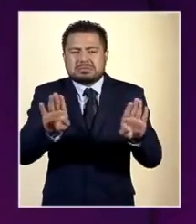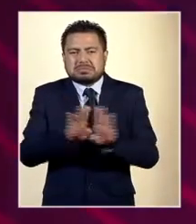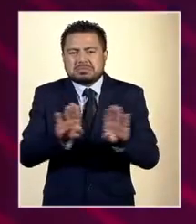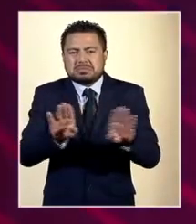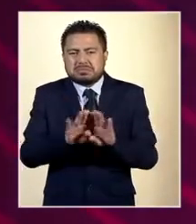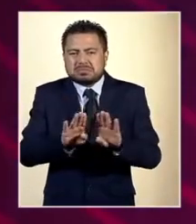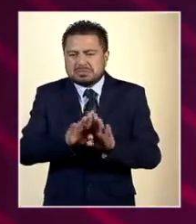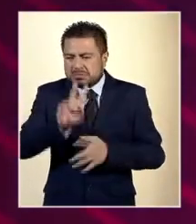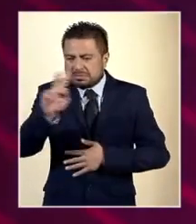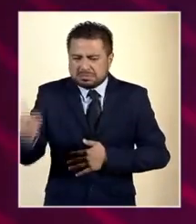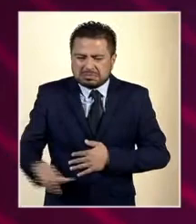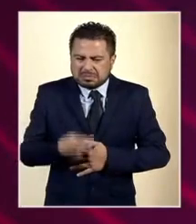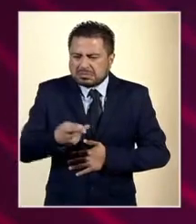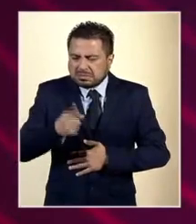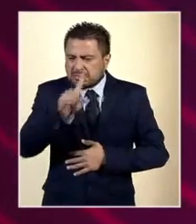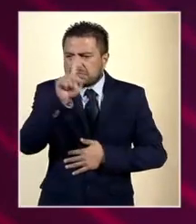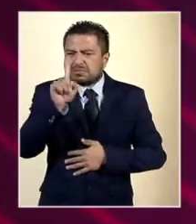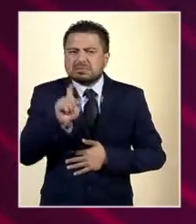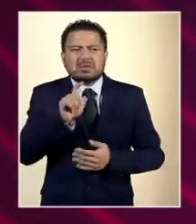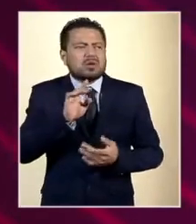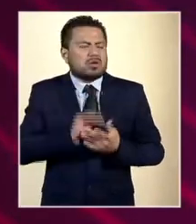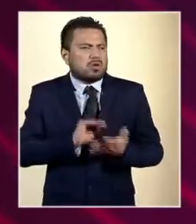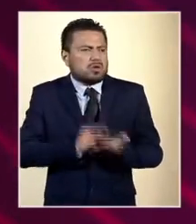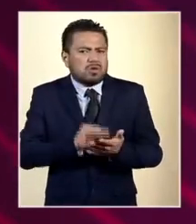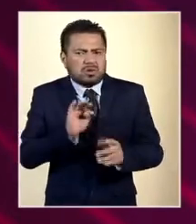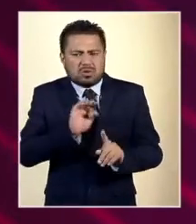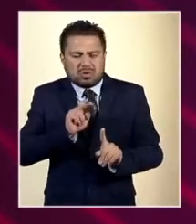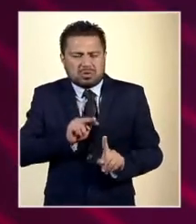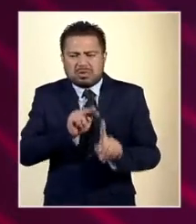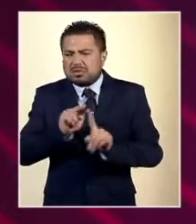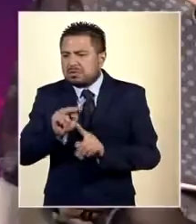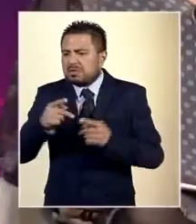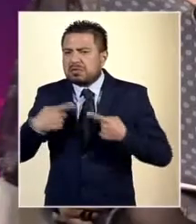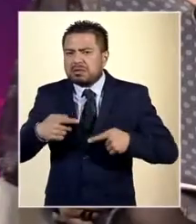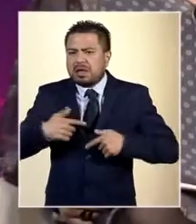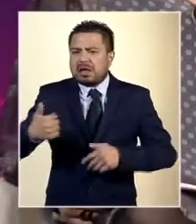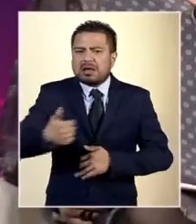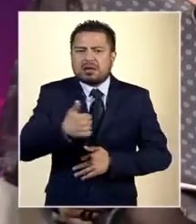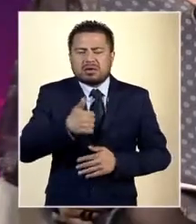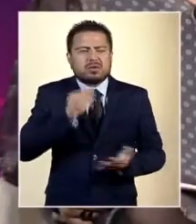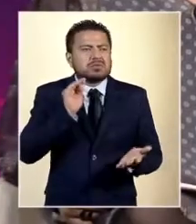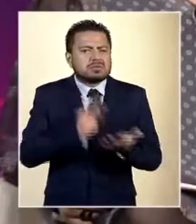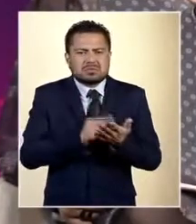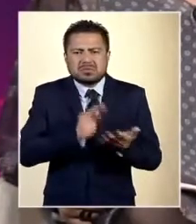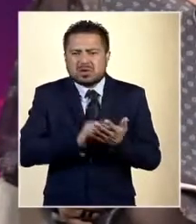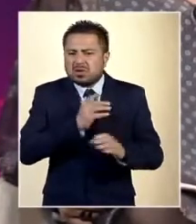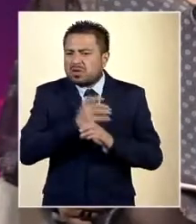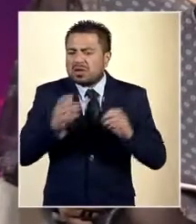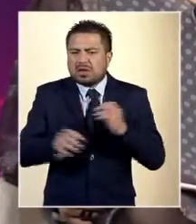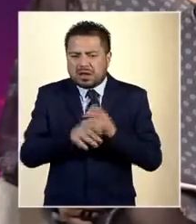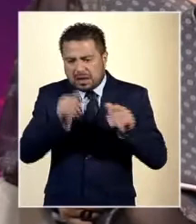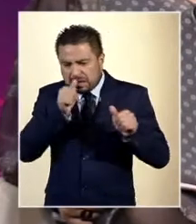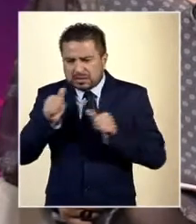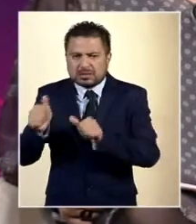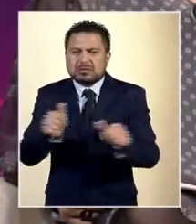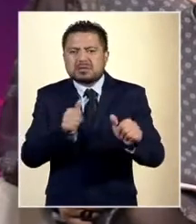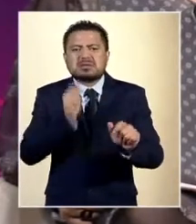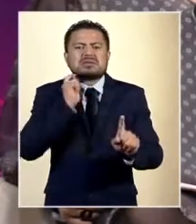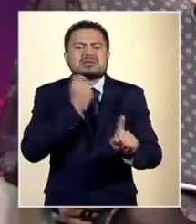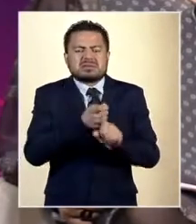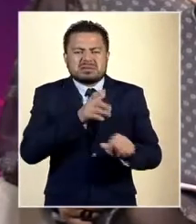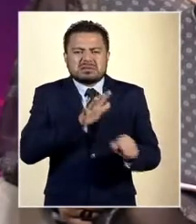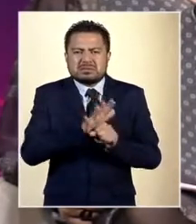estas cuestiones en las cuales pues todavía no se les veía como sujetos, sino que todavía eran objetos de asistencia, que